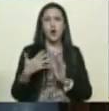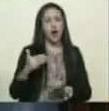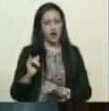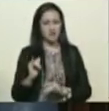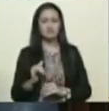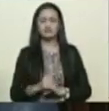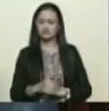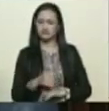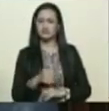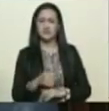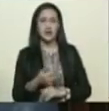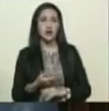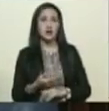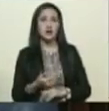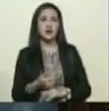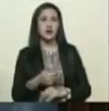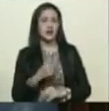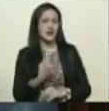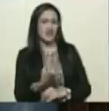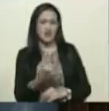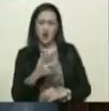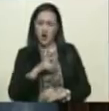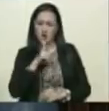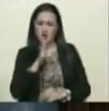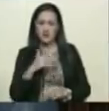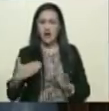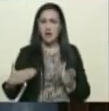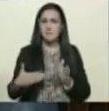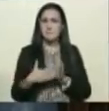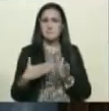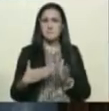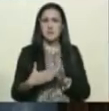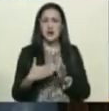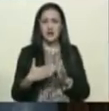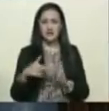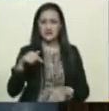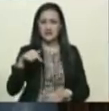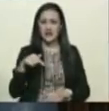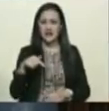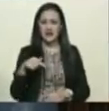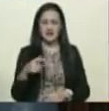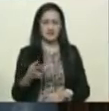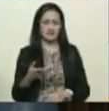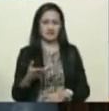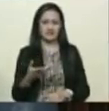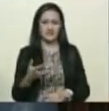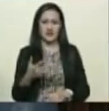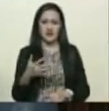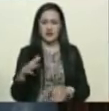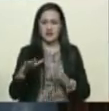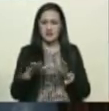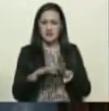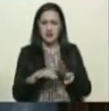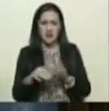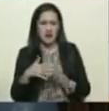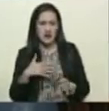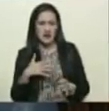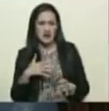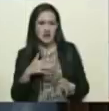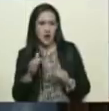cada una más cobarde de otra quien nos está amenazando hoy es un cobarde que es convicto y confeso